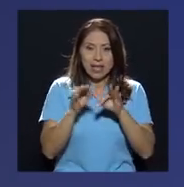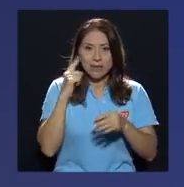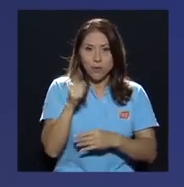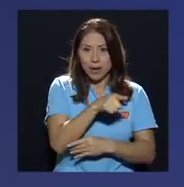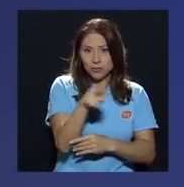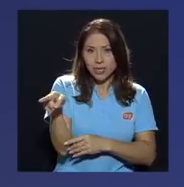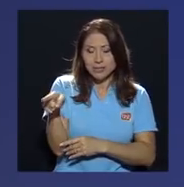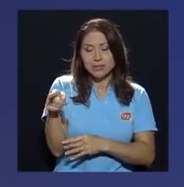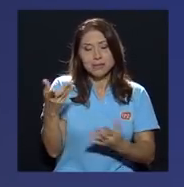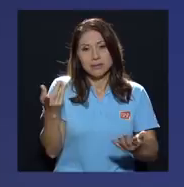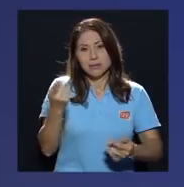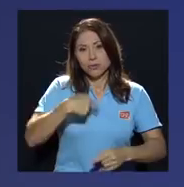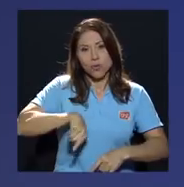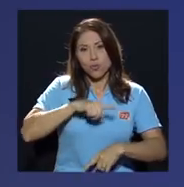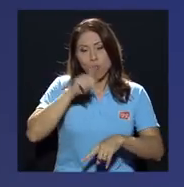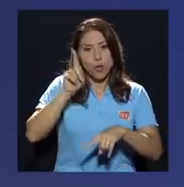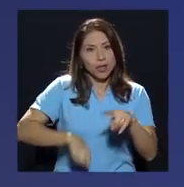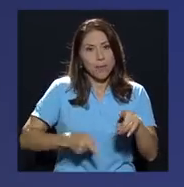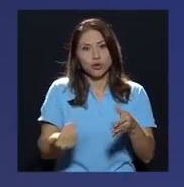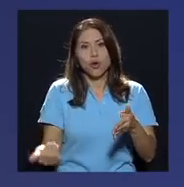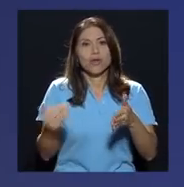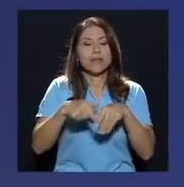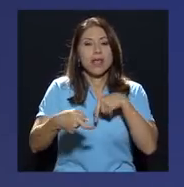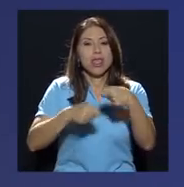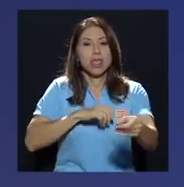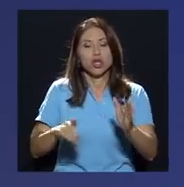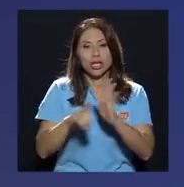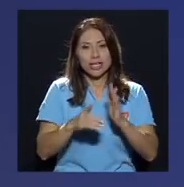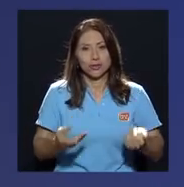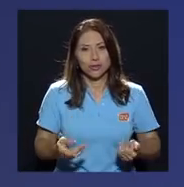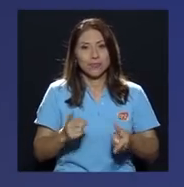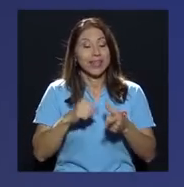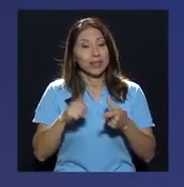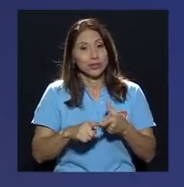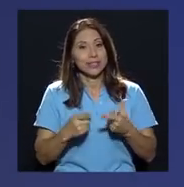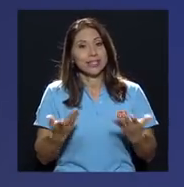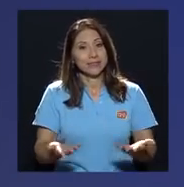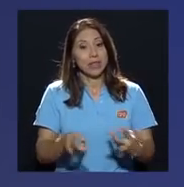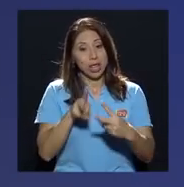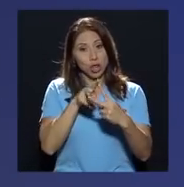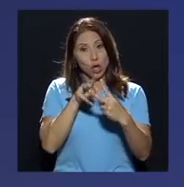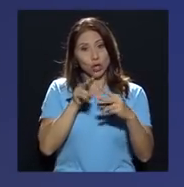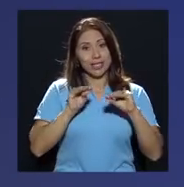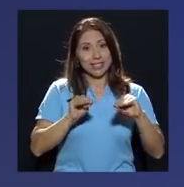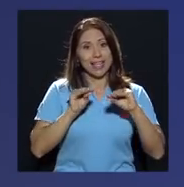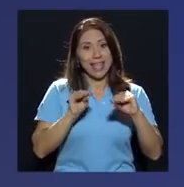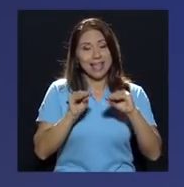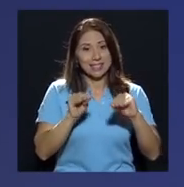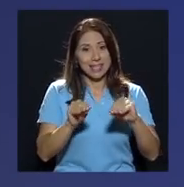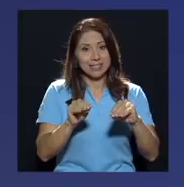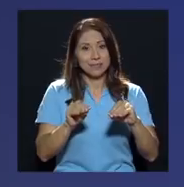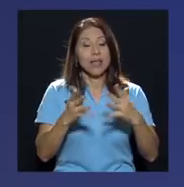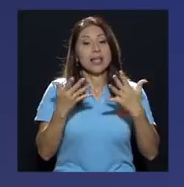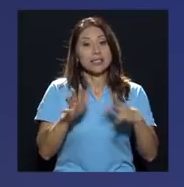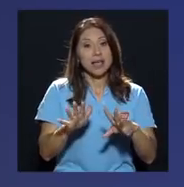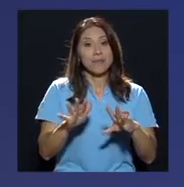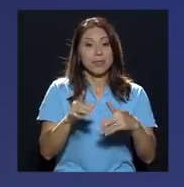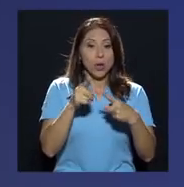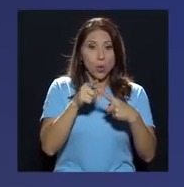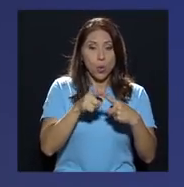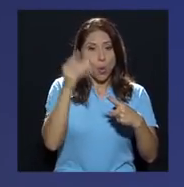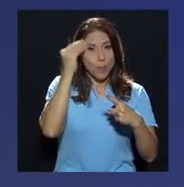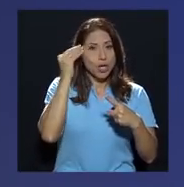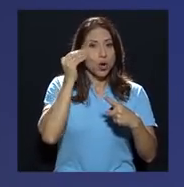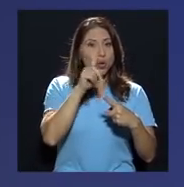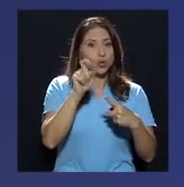nuestra teleaudiencia que se le vuelvan a amputar los derechos así que nos deja dos enseñanzas bajo la vida de la opinión consultiva